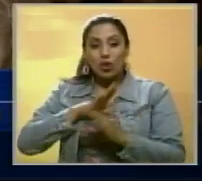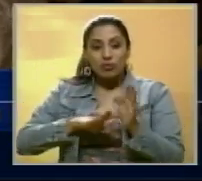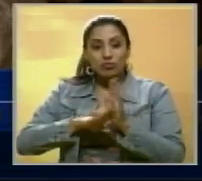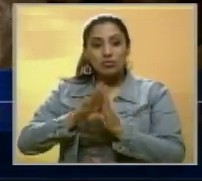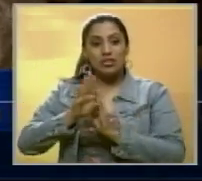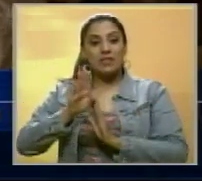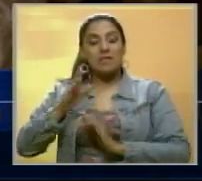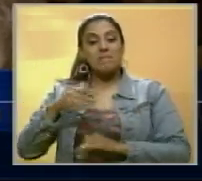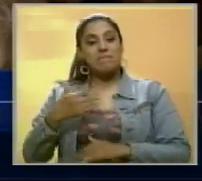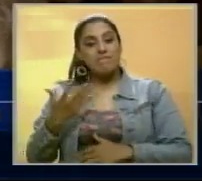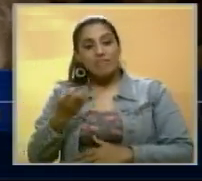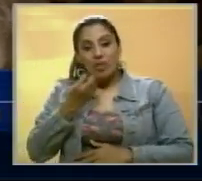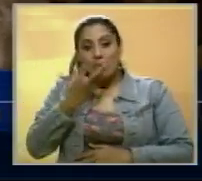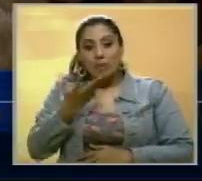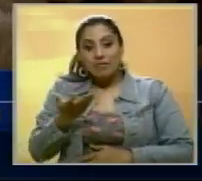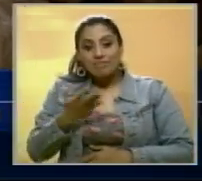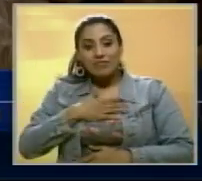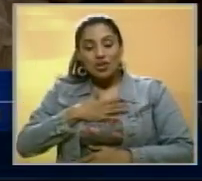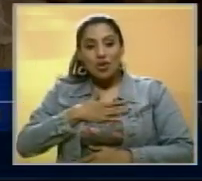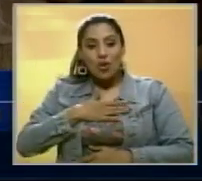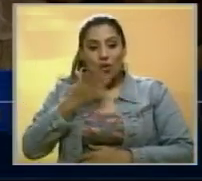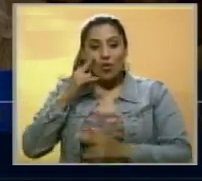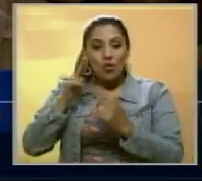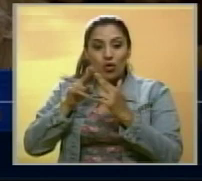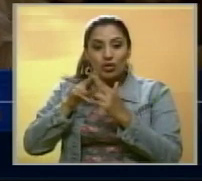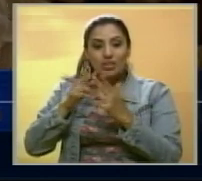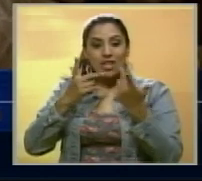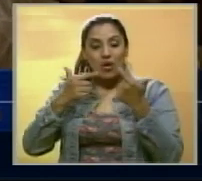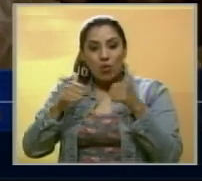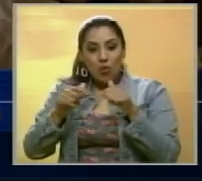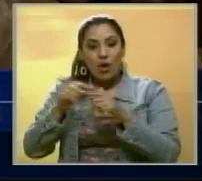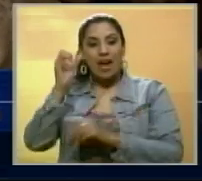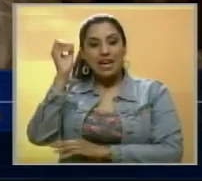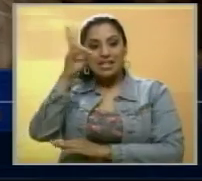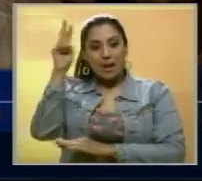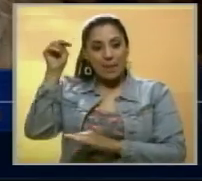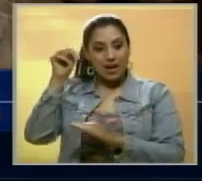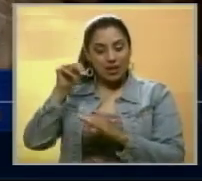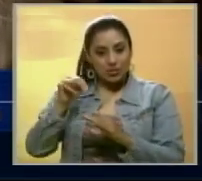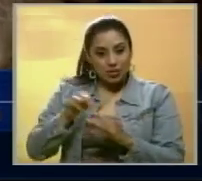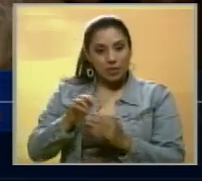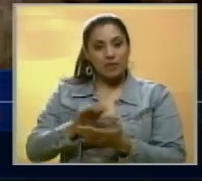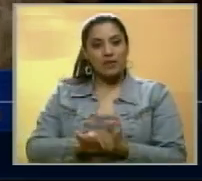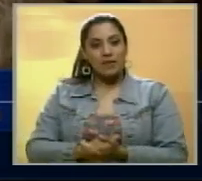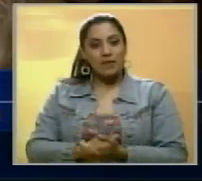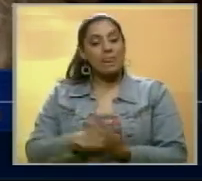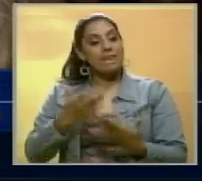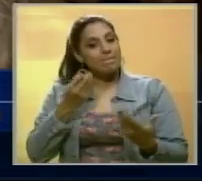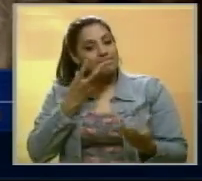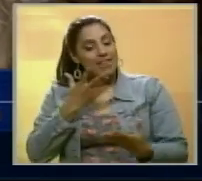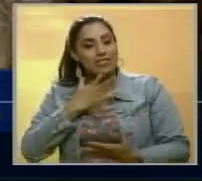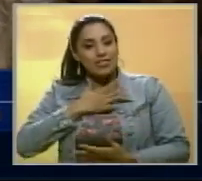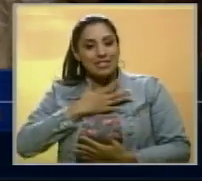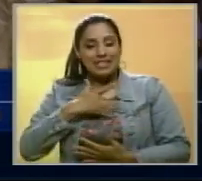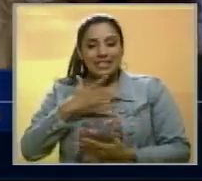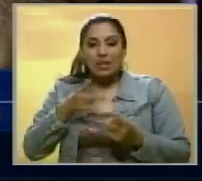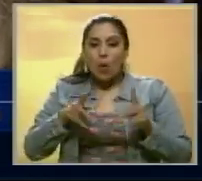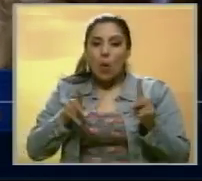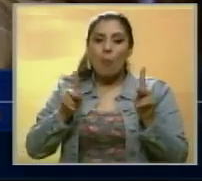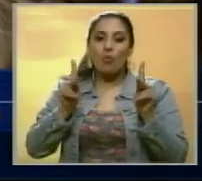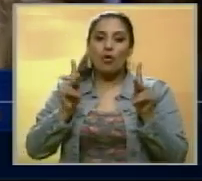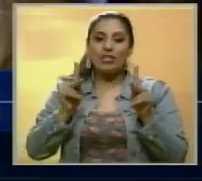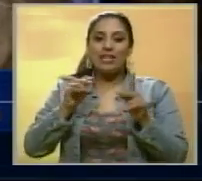pues con el cual yo conocí los espacios de este Palacio Federal Legislativo y pues me pareció muy